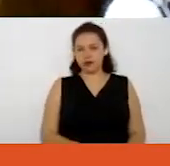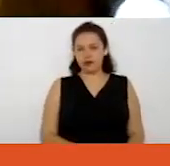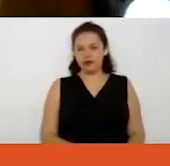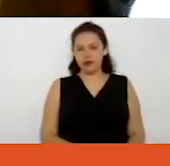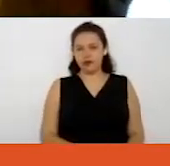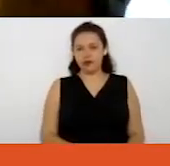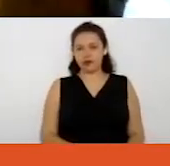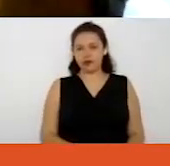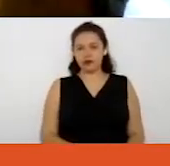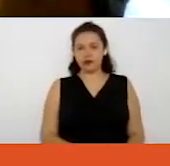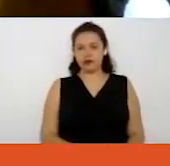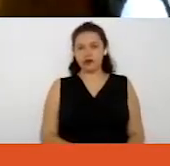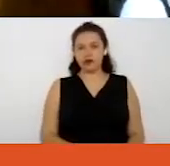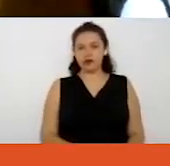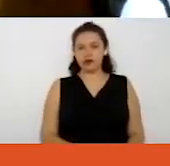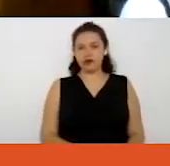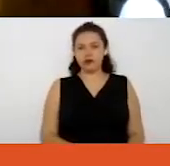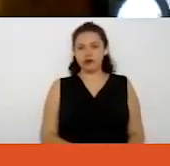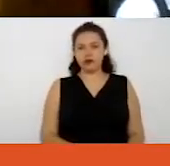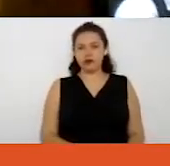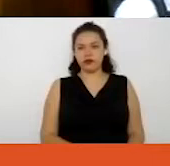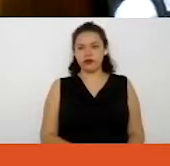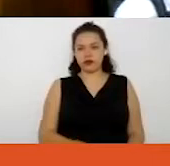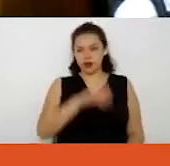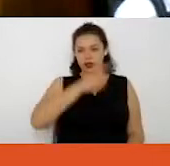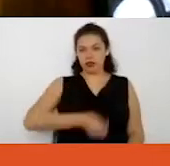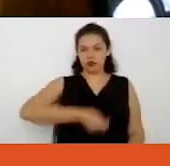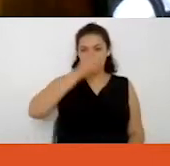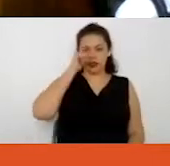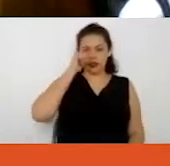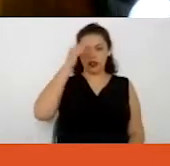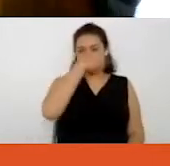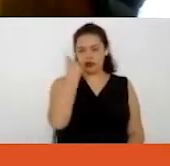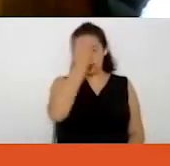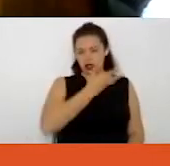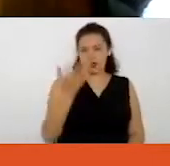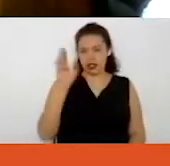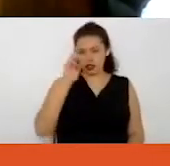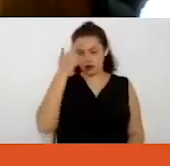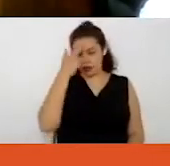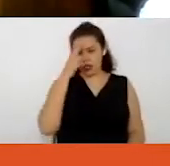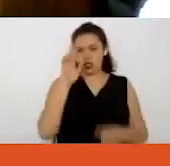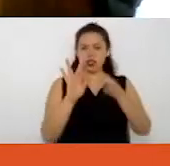Recordaremos que también se hace una primera inspección. ¿Recuerdan cuando les dije con la yema de los dedos?